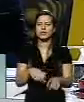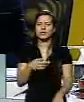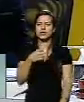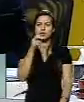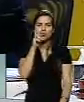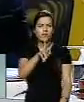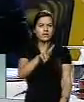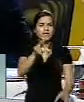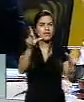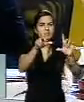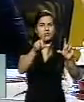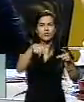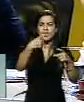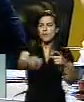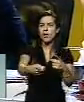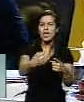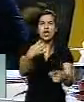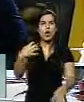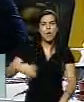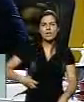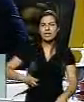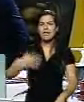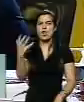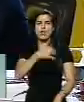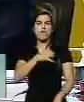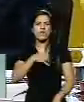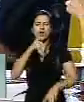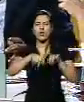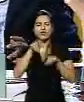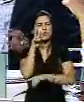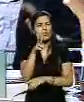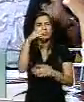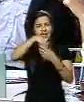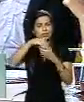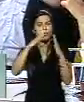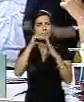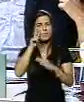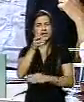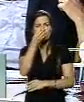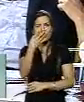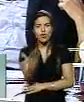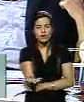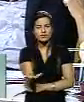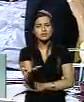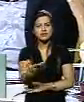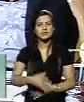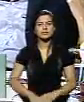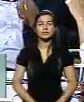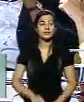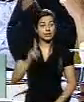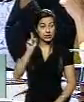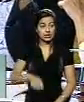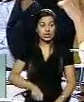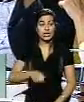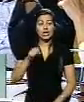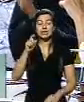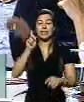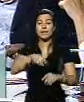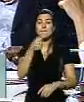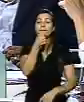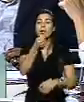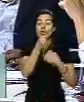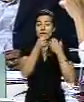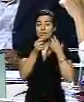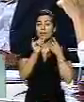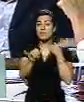televisión después poniendo comiquita y poniendo cosas, y a nosotros estábamos dentro de mí. El día 2 fue dramático también cuando los periodistas se